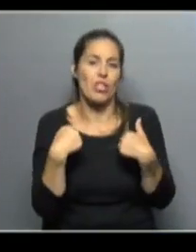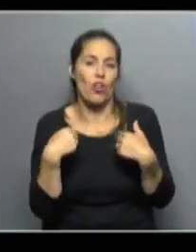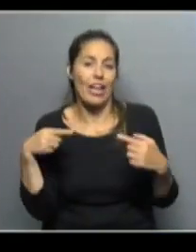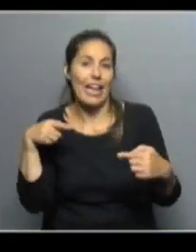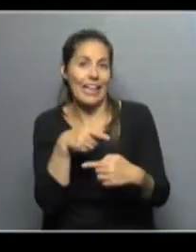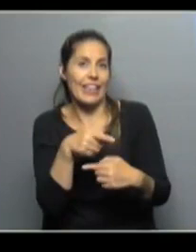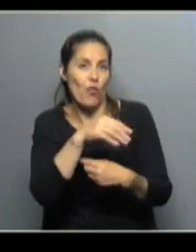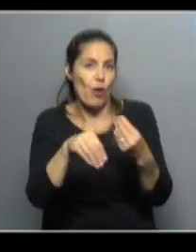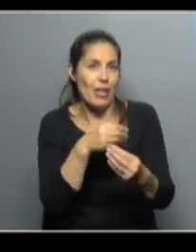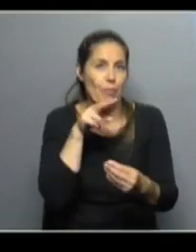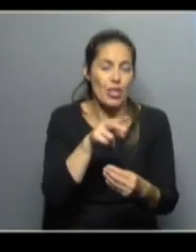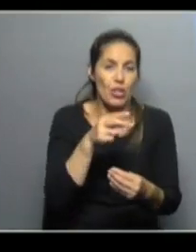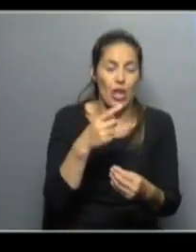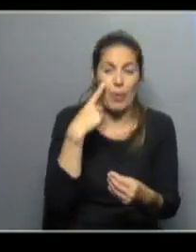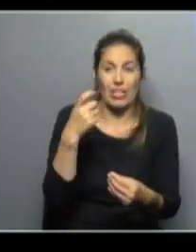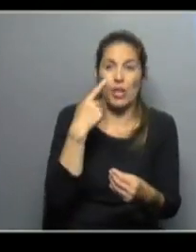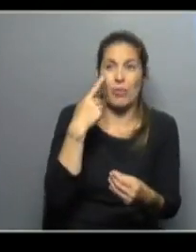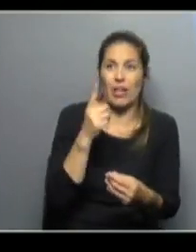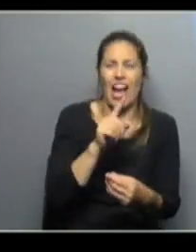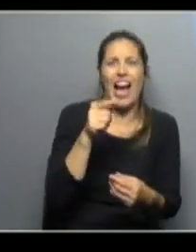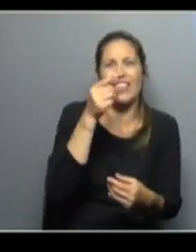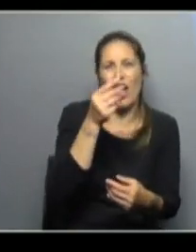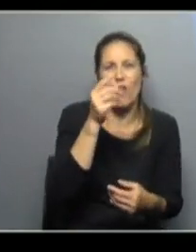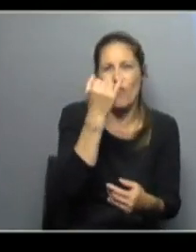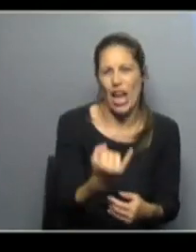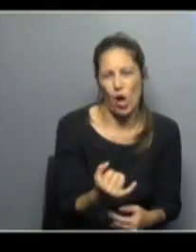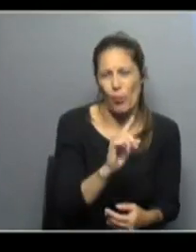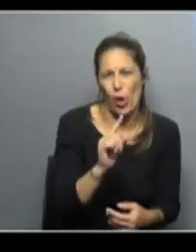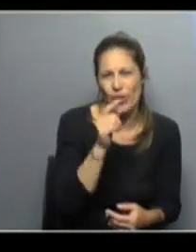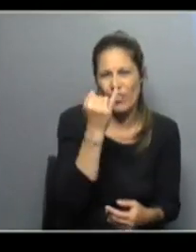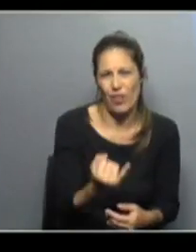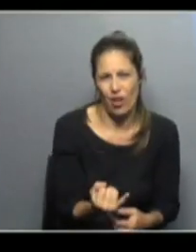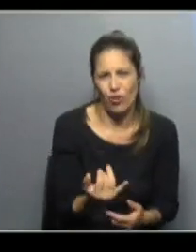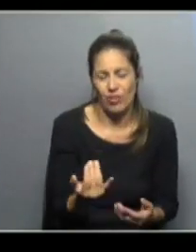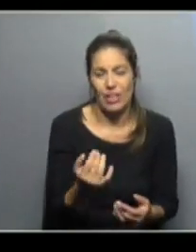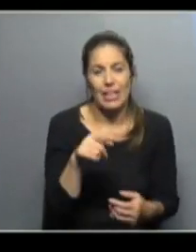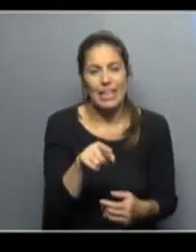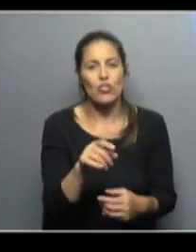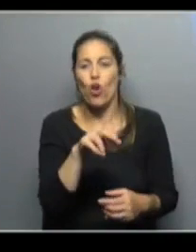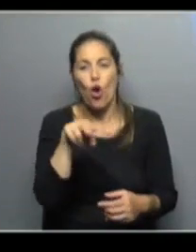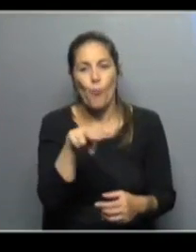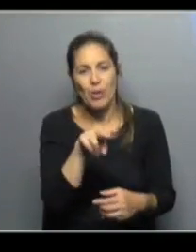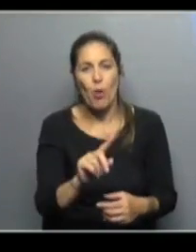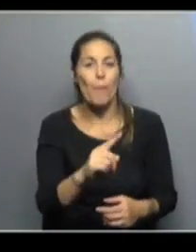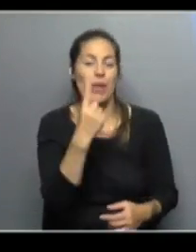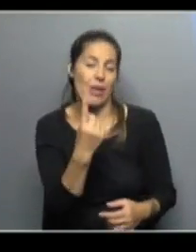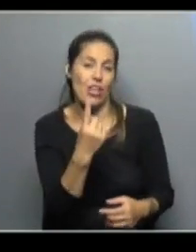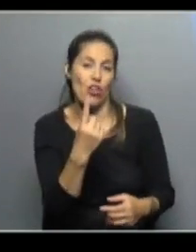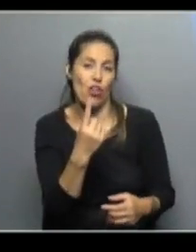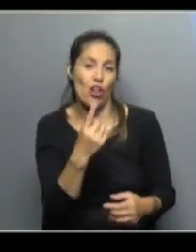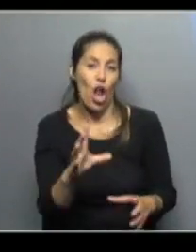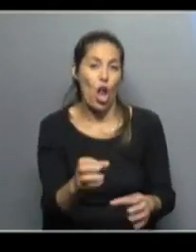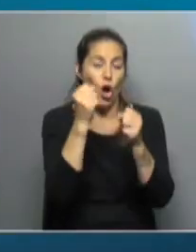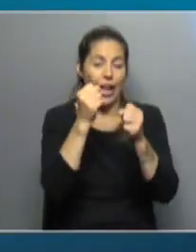mío y dice, mirá, ahí está el flaco, pero no es el flaco porque está. Y esto fue lo mismo, primero que nada tratar de